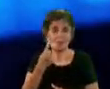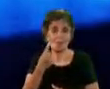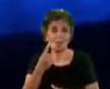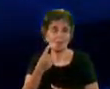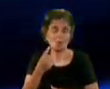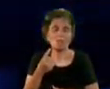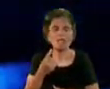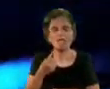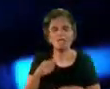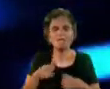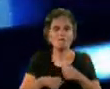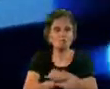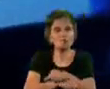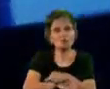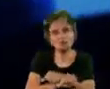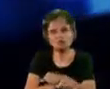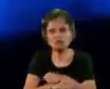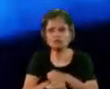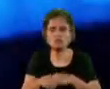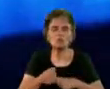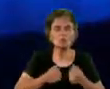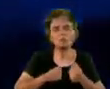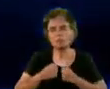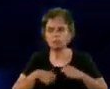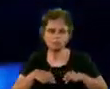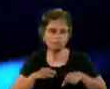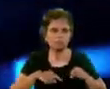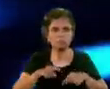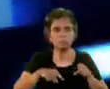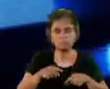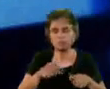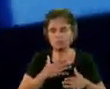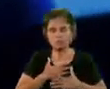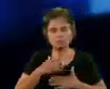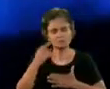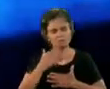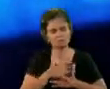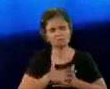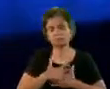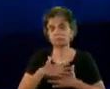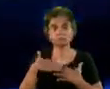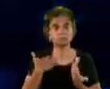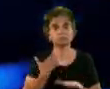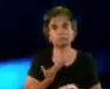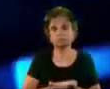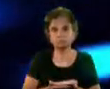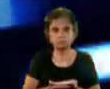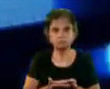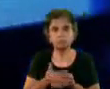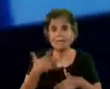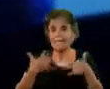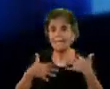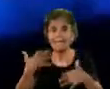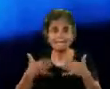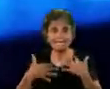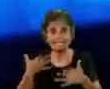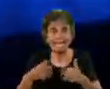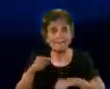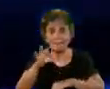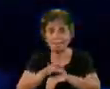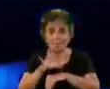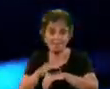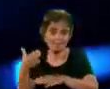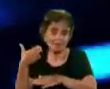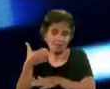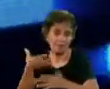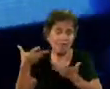se descompensa en pleno partido y hay que actuar rápidamente. Bueno, sí, ahí aparece la tarea de los facultativos.